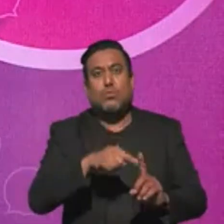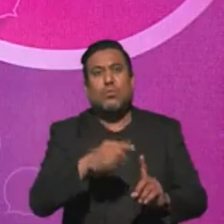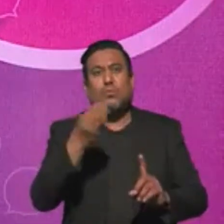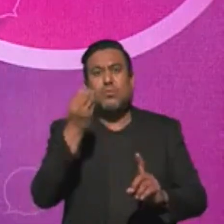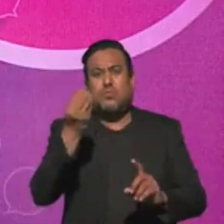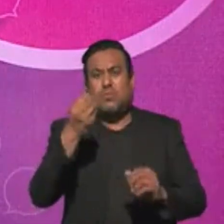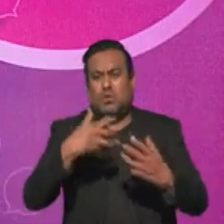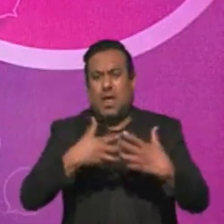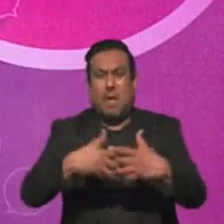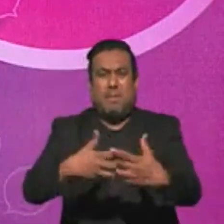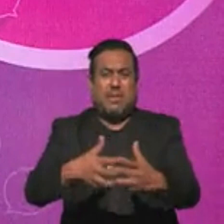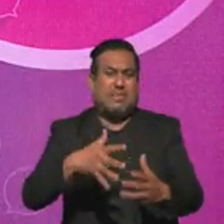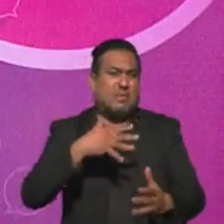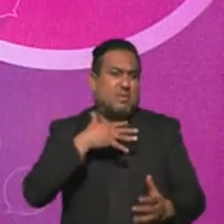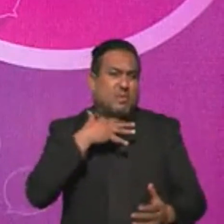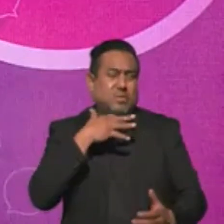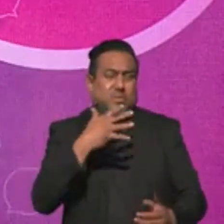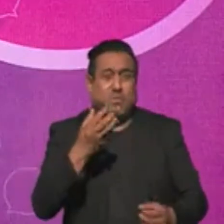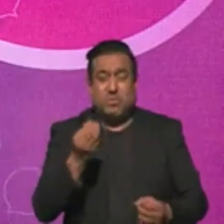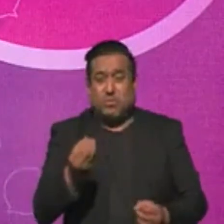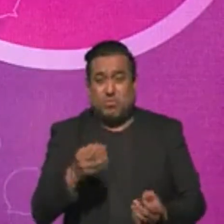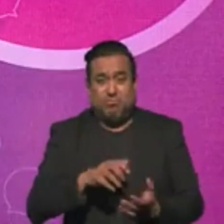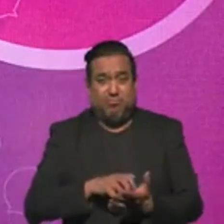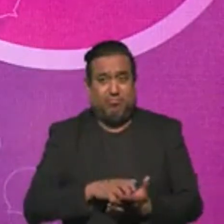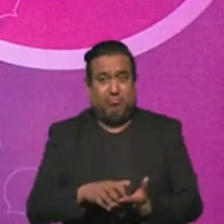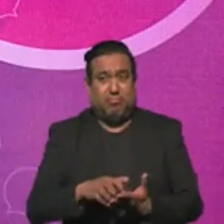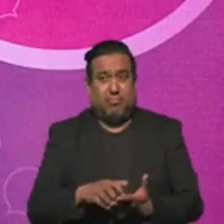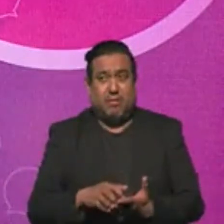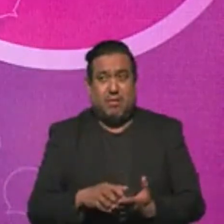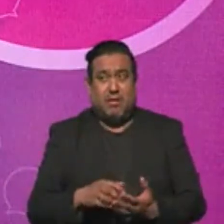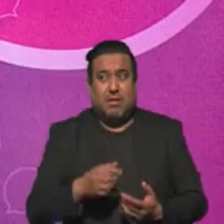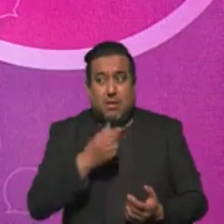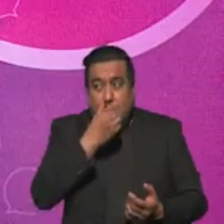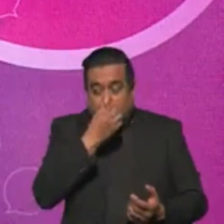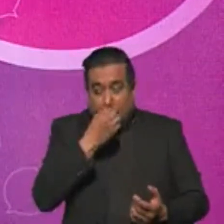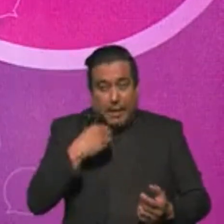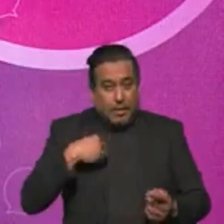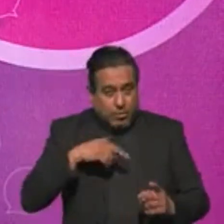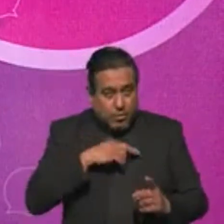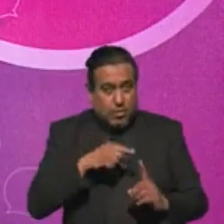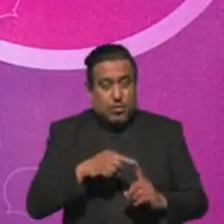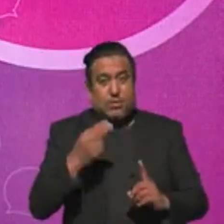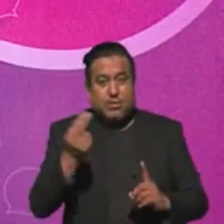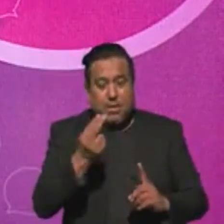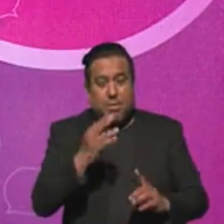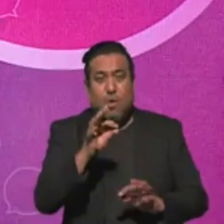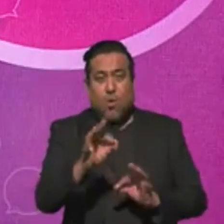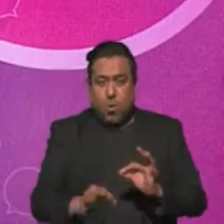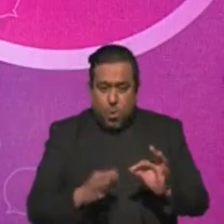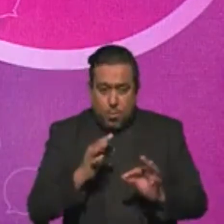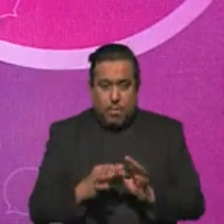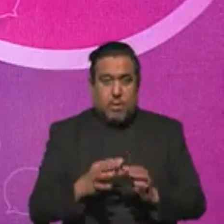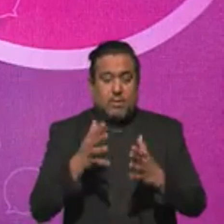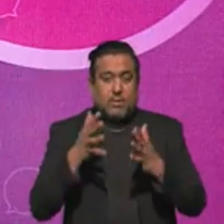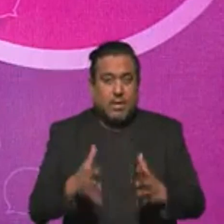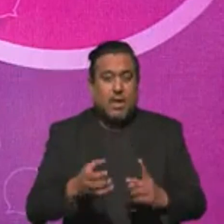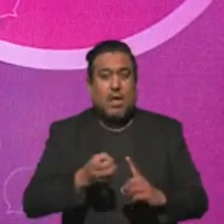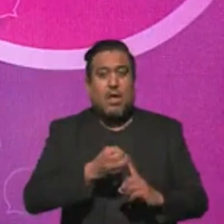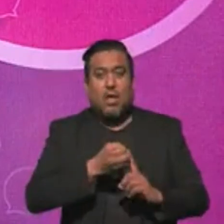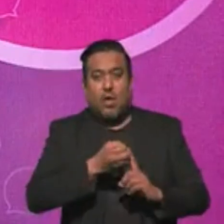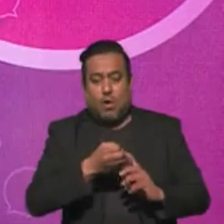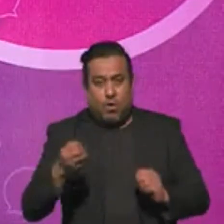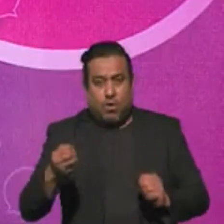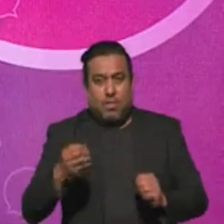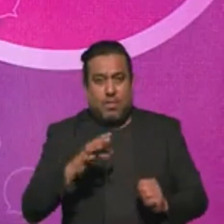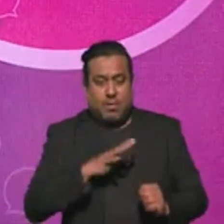que contaminan que ya no lo hicieran que cumplieran con una serie de ordenamientos